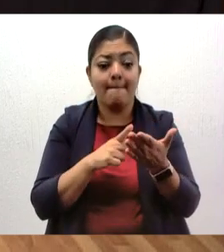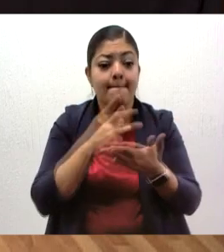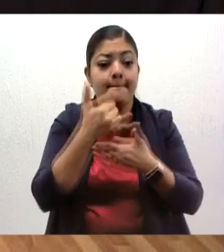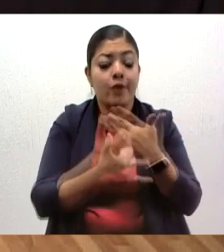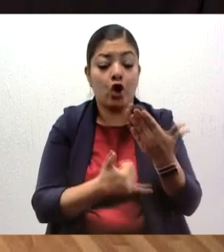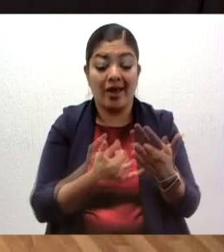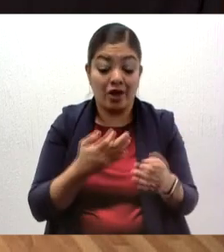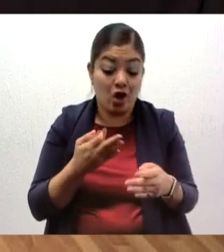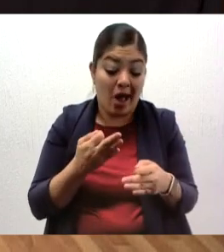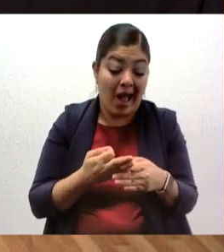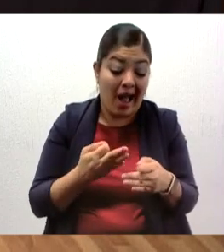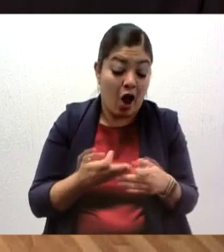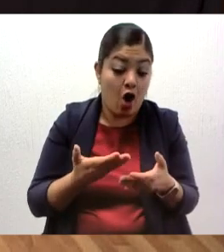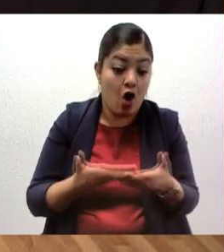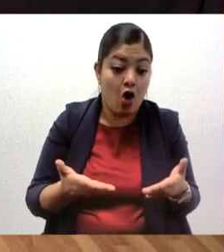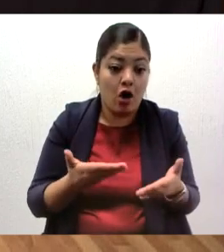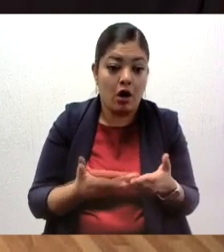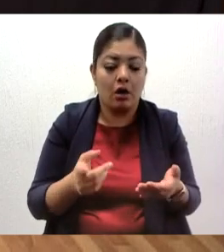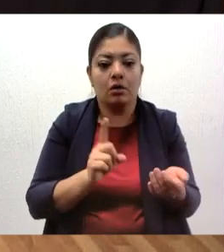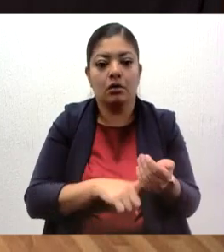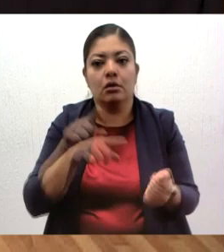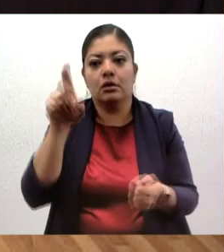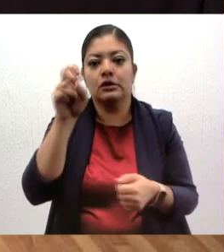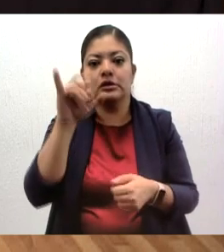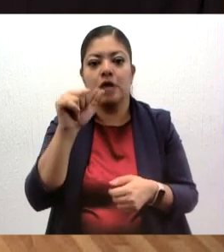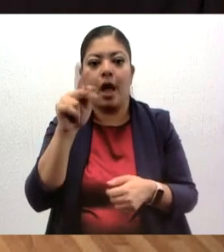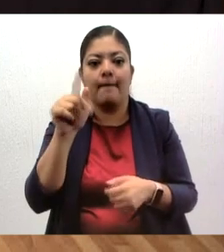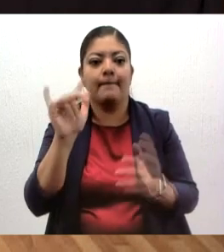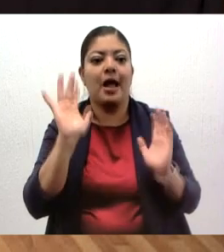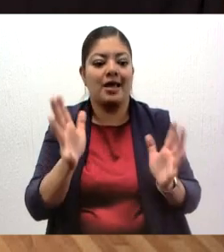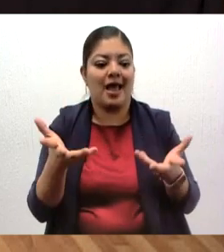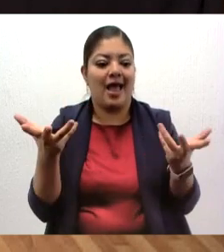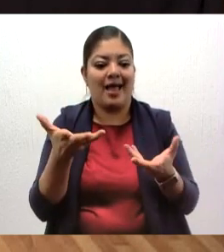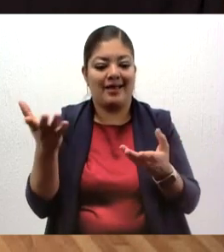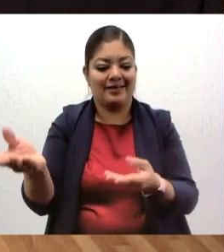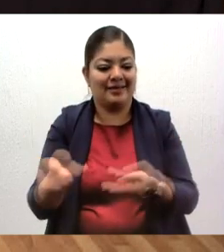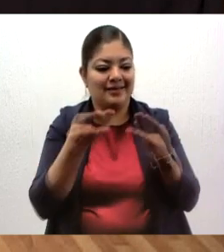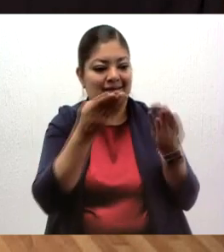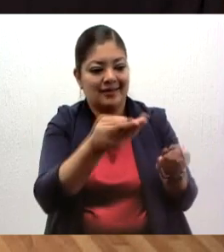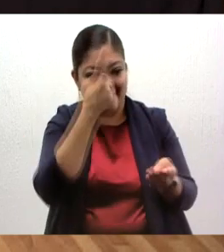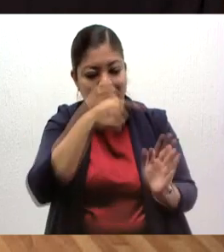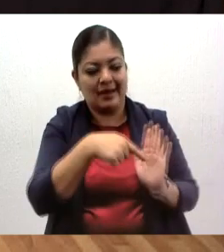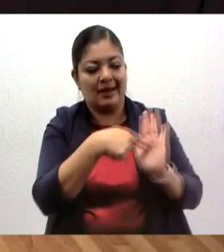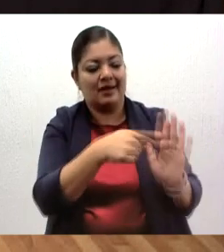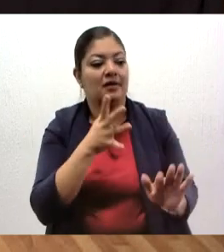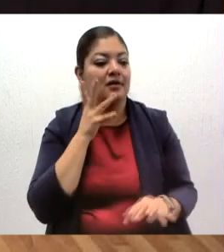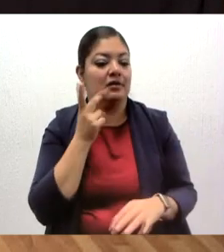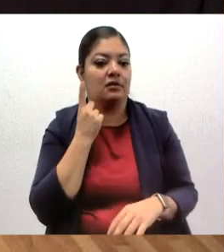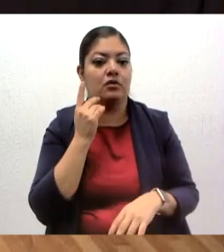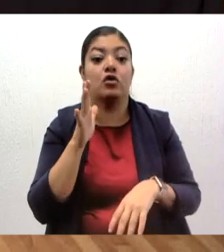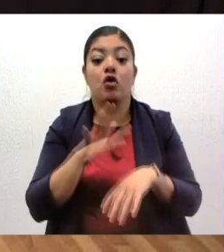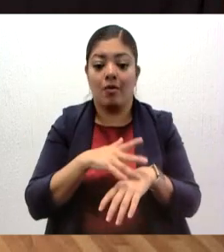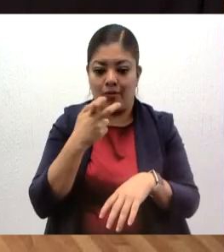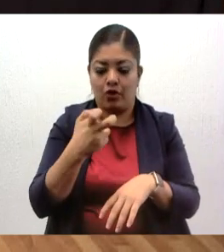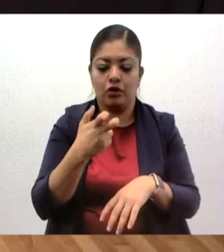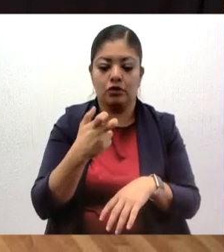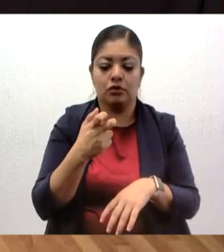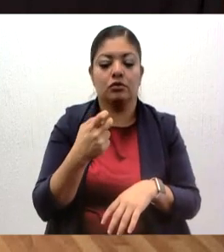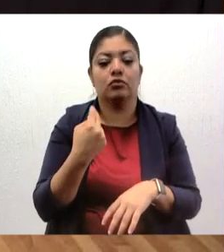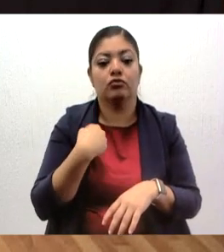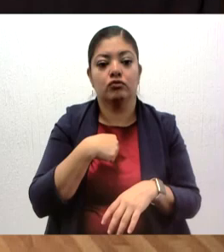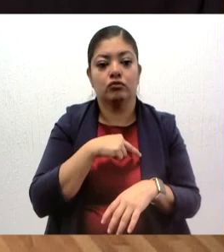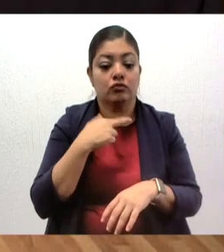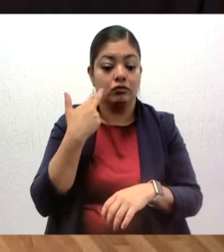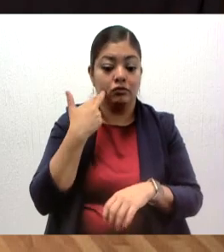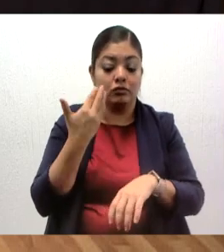momento donde el titular del siapa lo haya hecho llegar al congreso del estado por eso de manera responsable el grupo parlamentario del